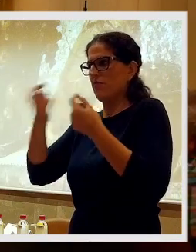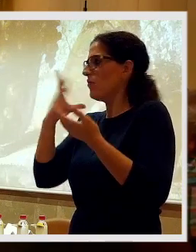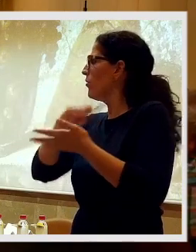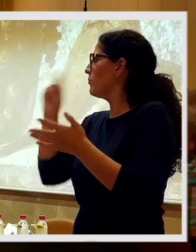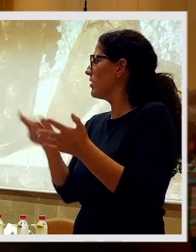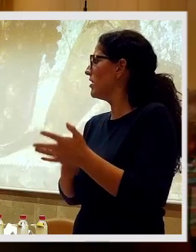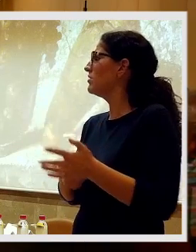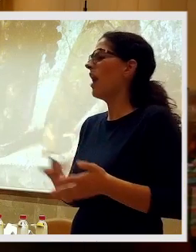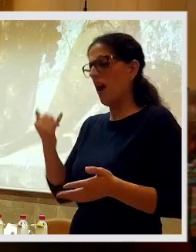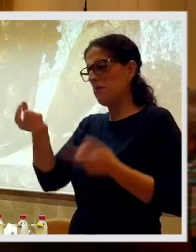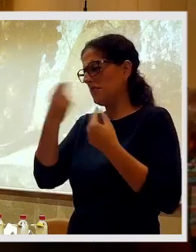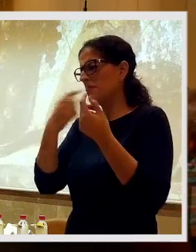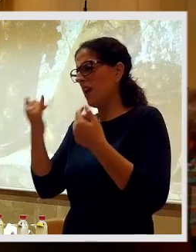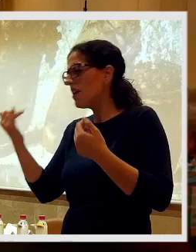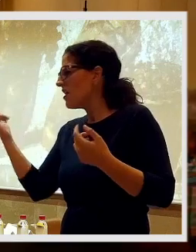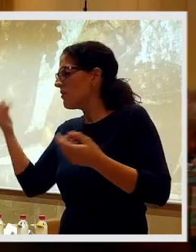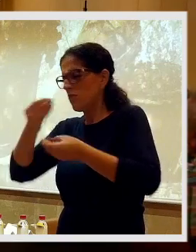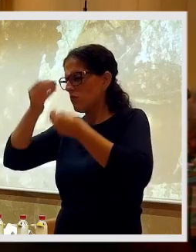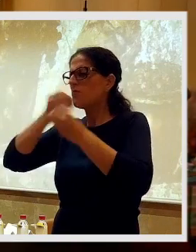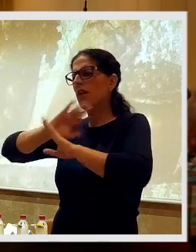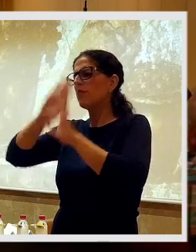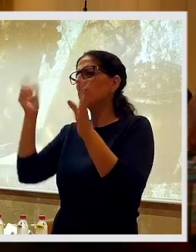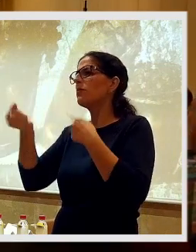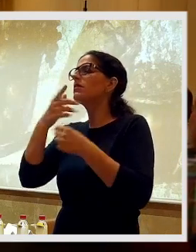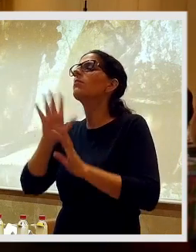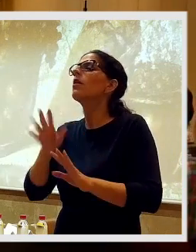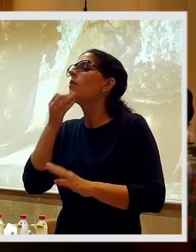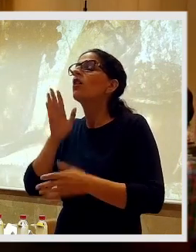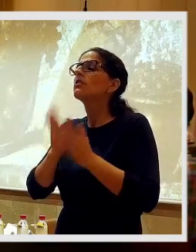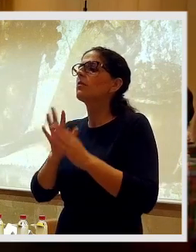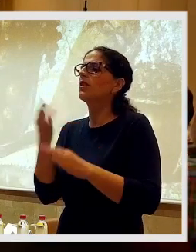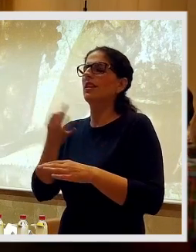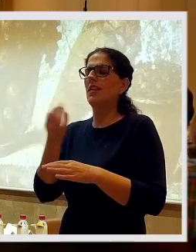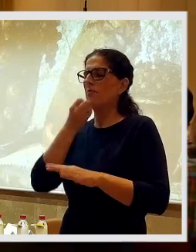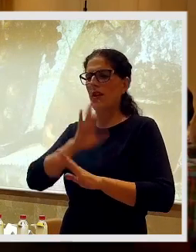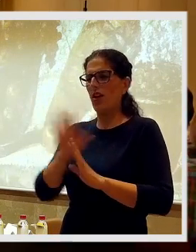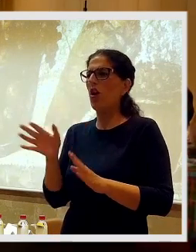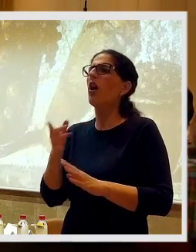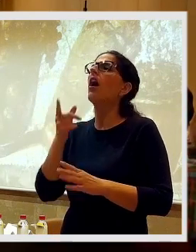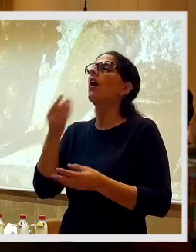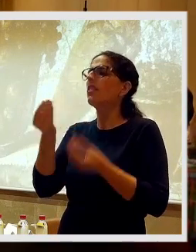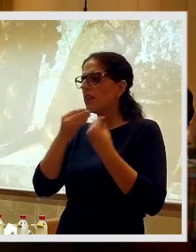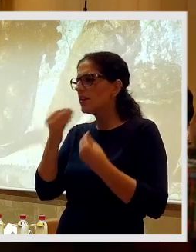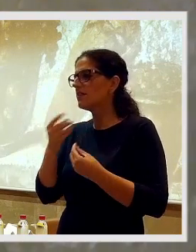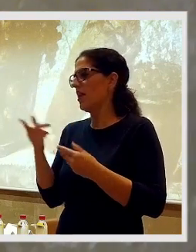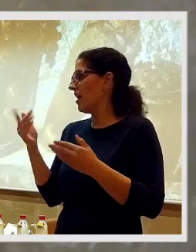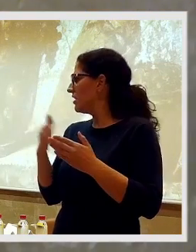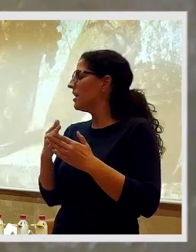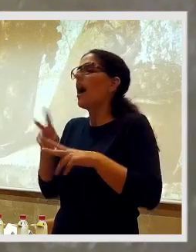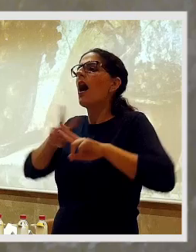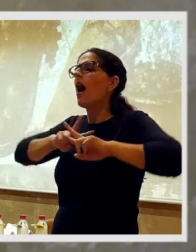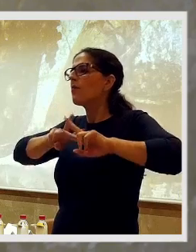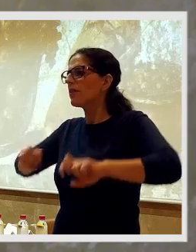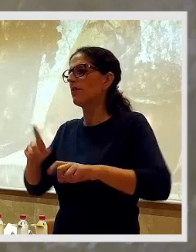más fármacos para todas estas cosas, que es que tenemos auténticas maravillas. Pero el tratamiento de una hipertensión, fundamentalmente hay que hacerlo en inicio con una